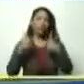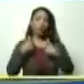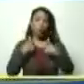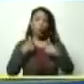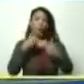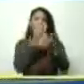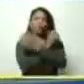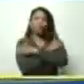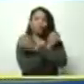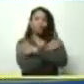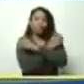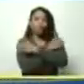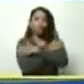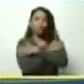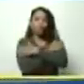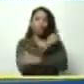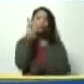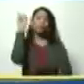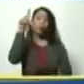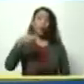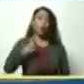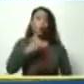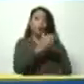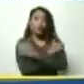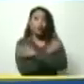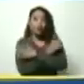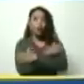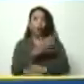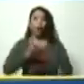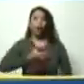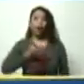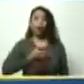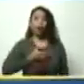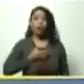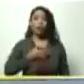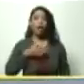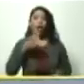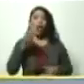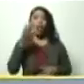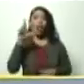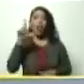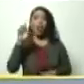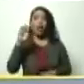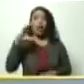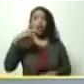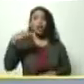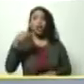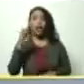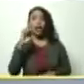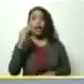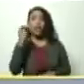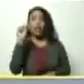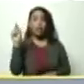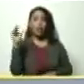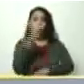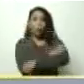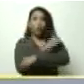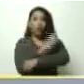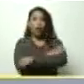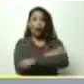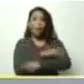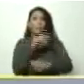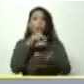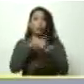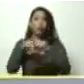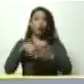felicitar a el alcalde de Lecherías opositor miembro de fuerza vecinal